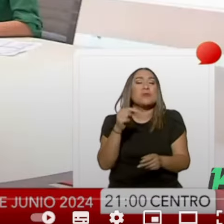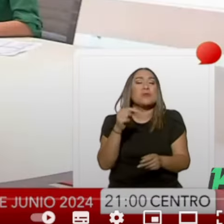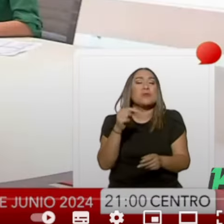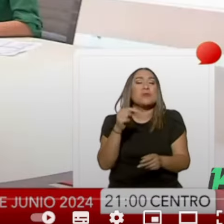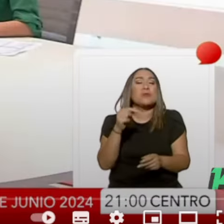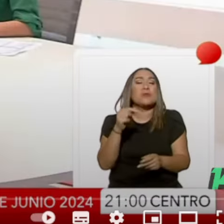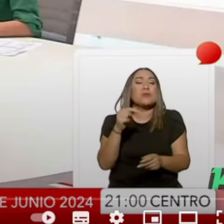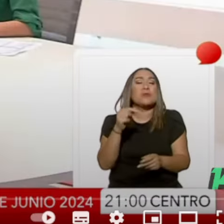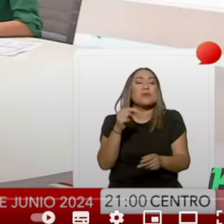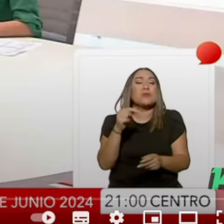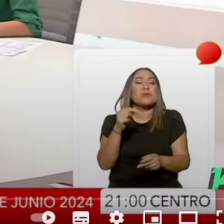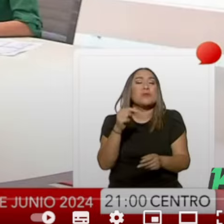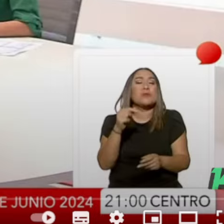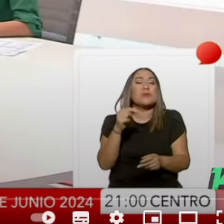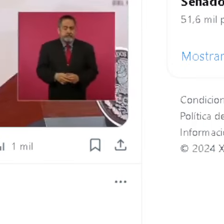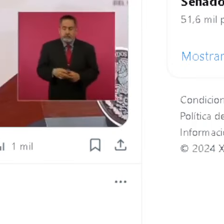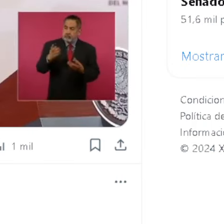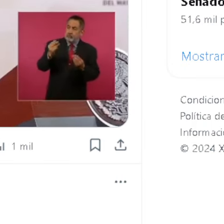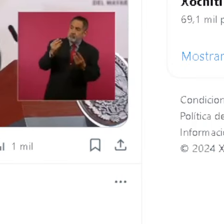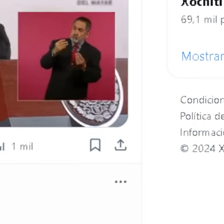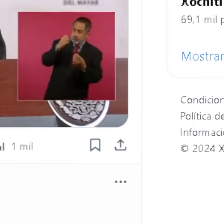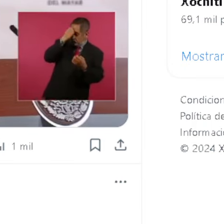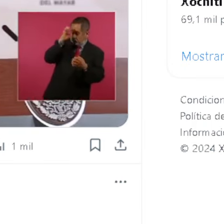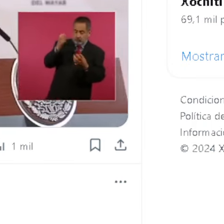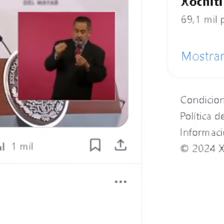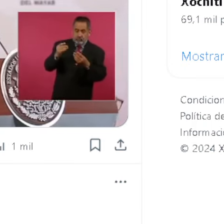Alberto. Que fuera tanto